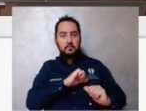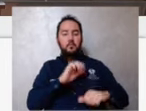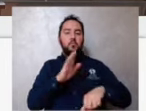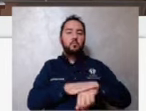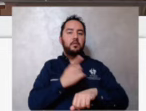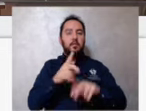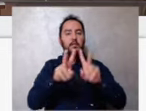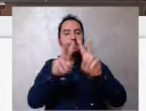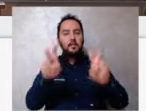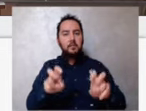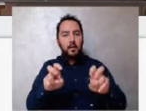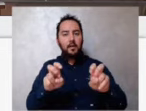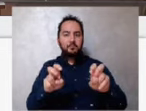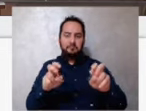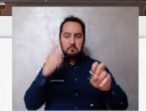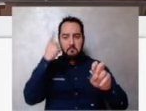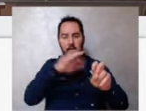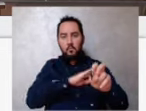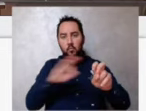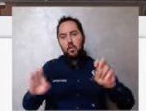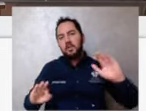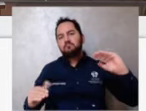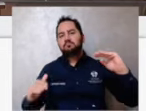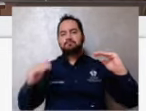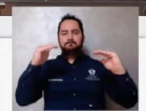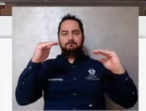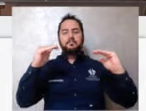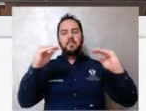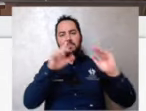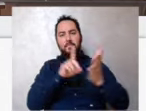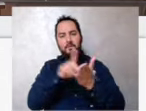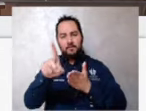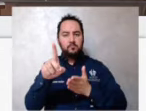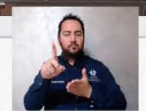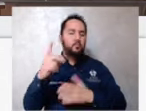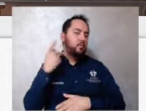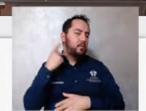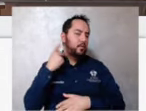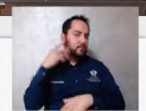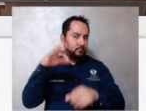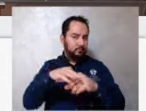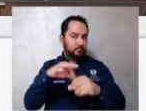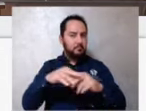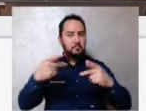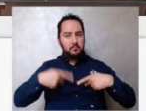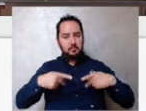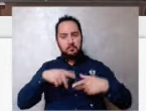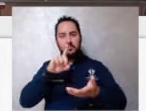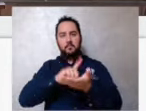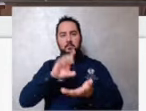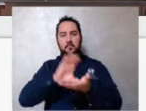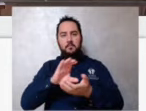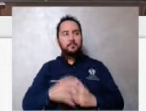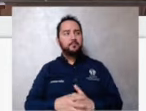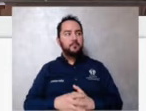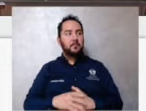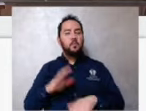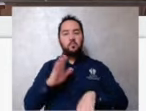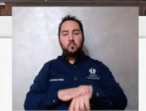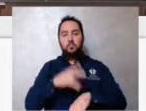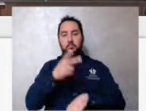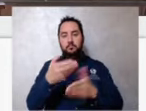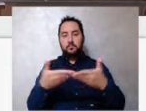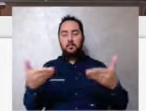implementar acciones afirmativas a favor de los derechos políticos y electorales de las personas con discapacidad. Es así todo